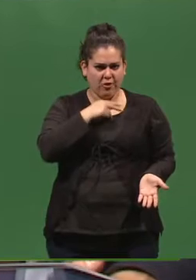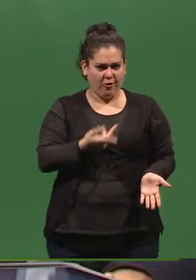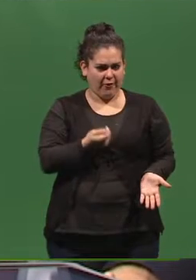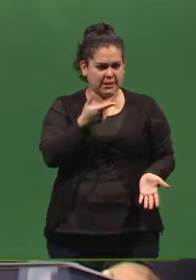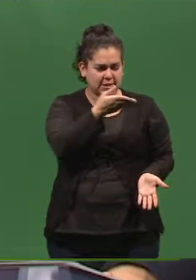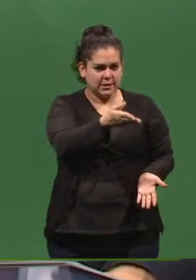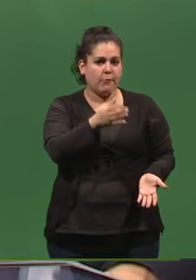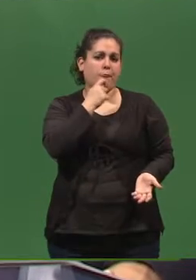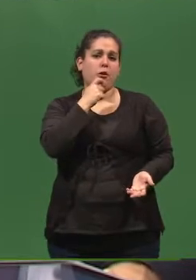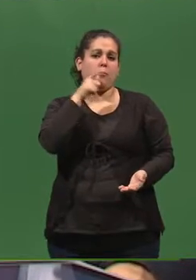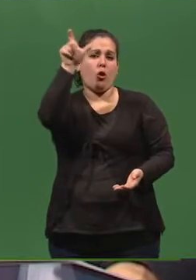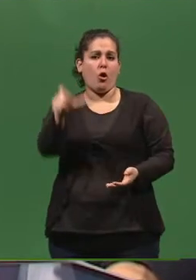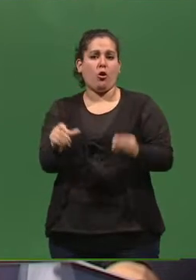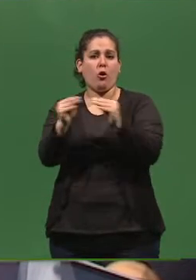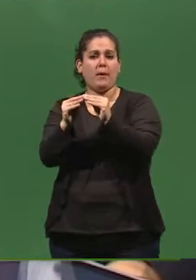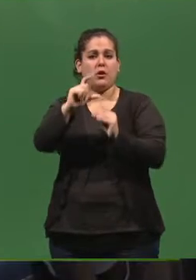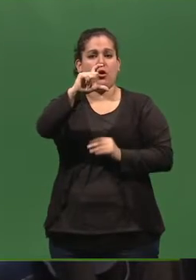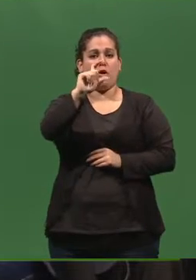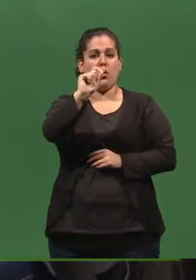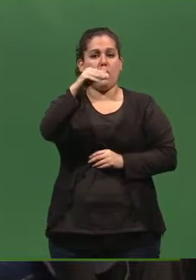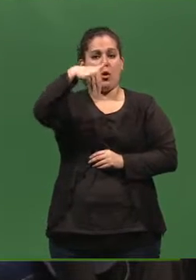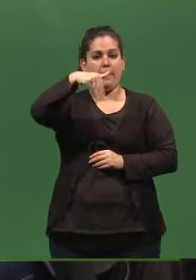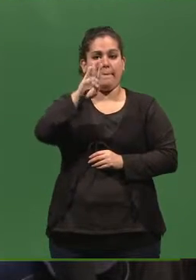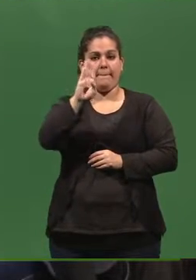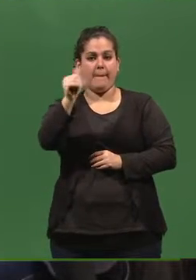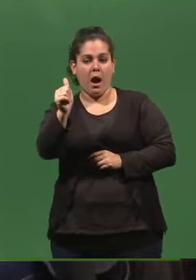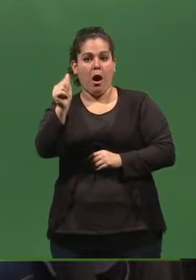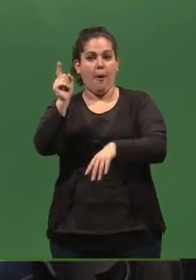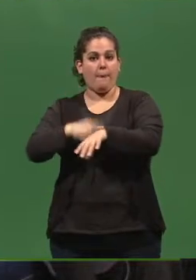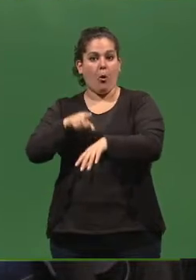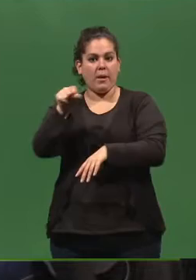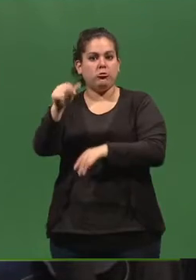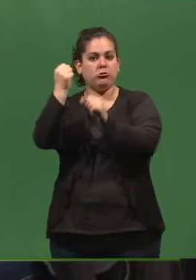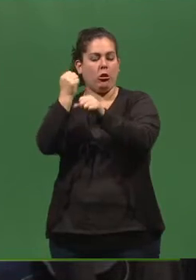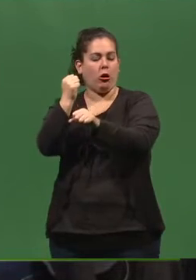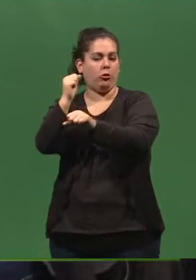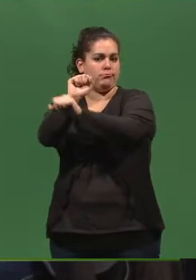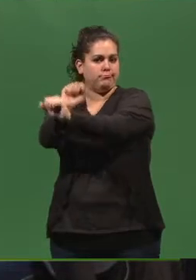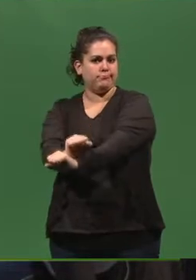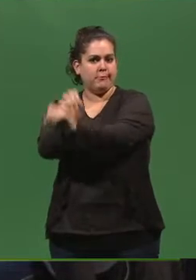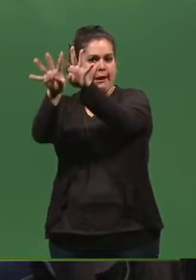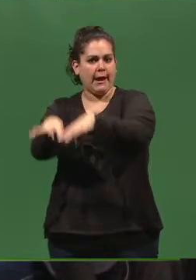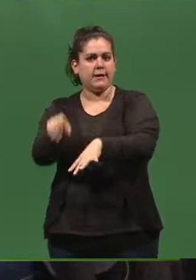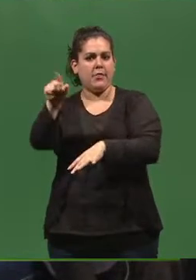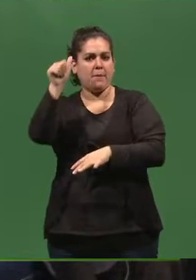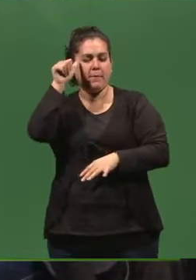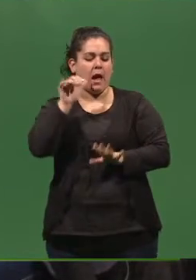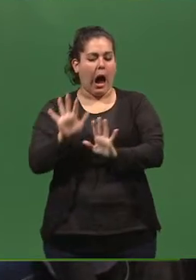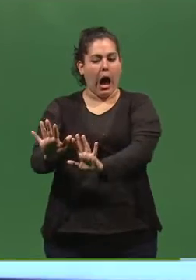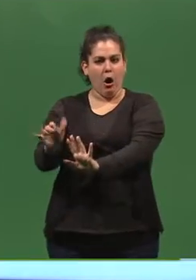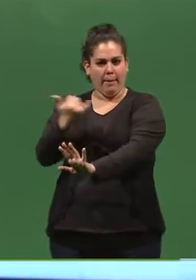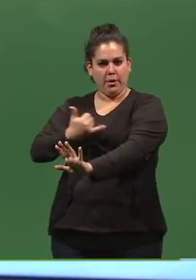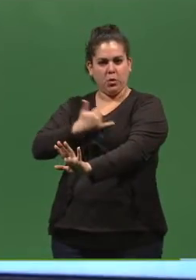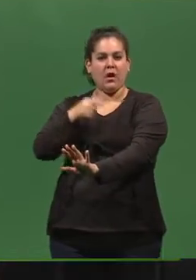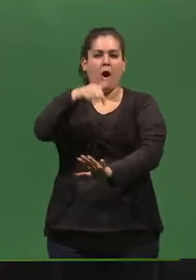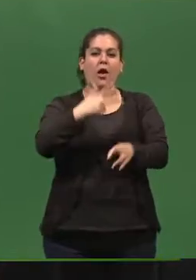vida. Tenemos el caso de un compañero Comba, que en este momento está en la cárcel de Mar del Plata. Ahora vamos a ir con casos